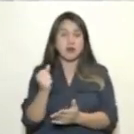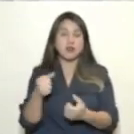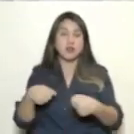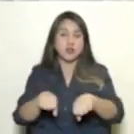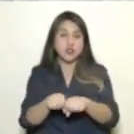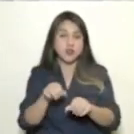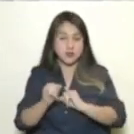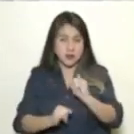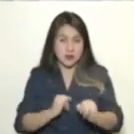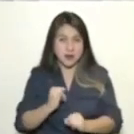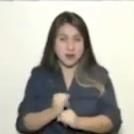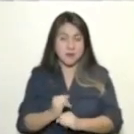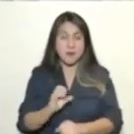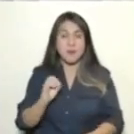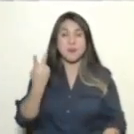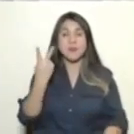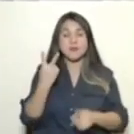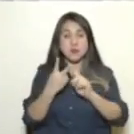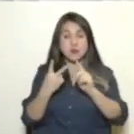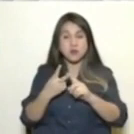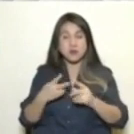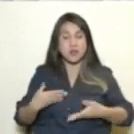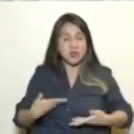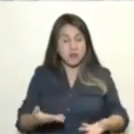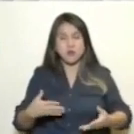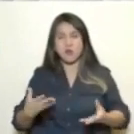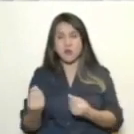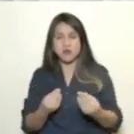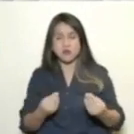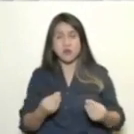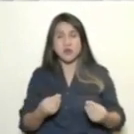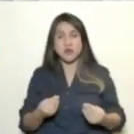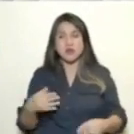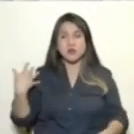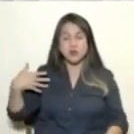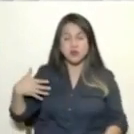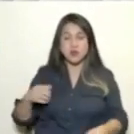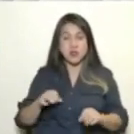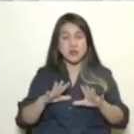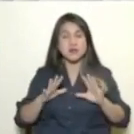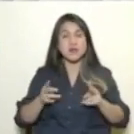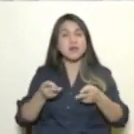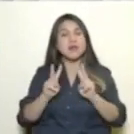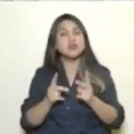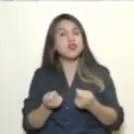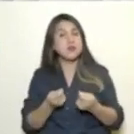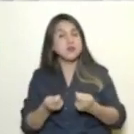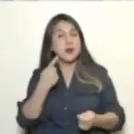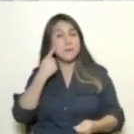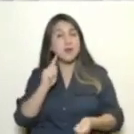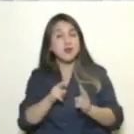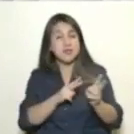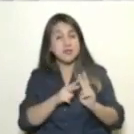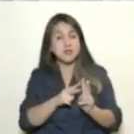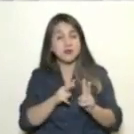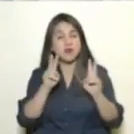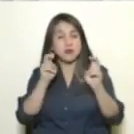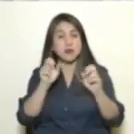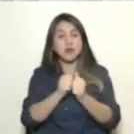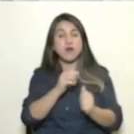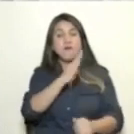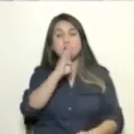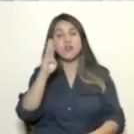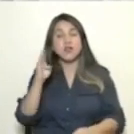Segundo, le dimos mucha importancia, acto parece aviso comercial, claro, pero hicimos un cuento con las